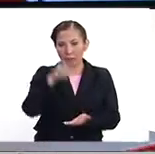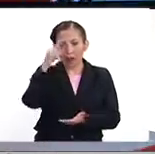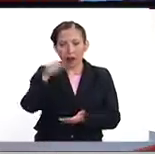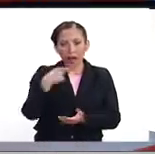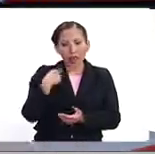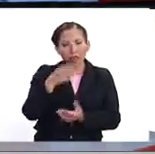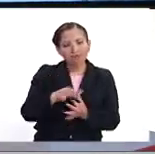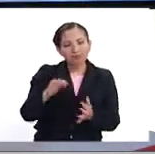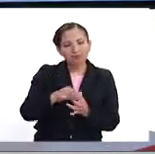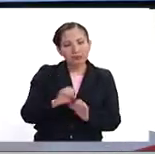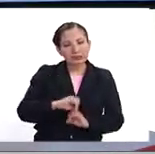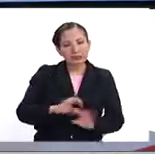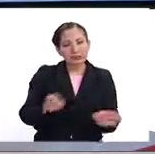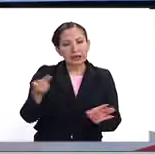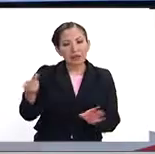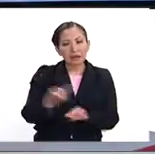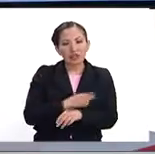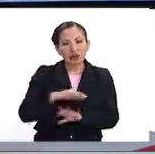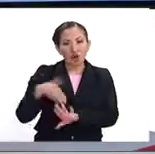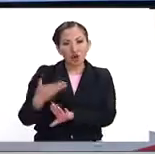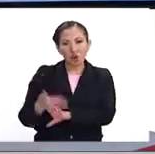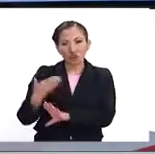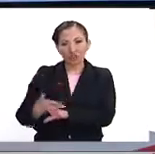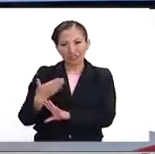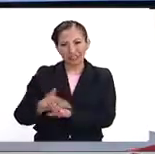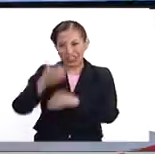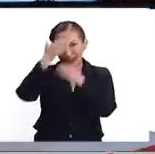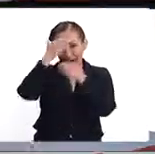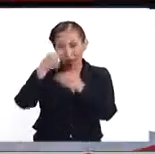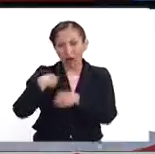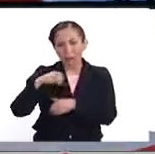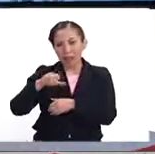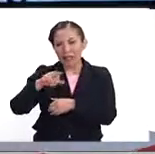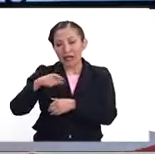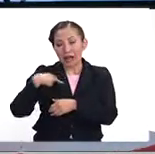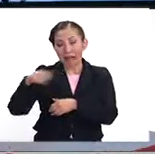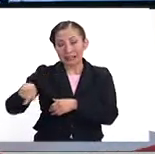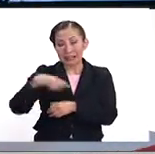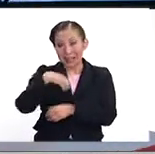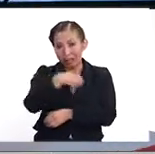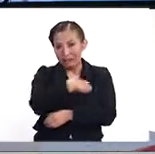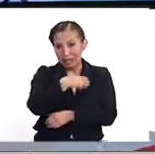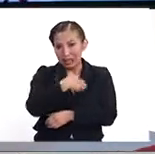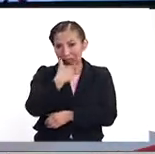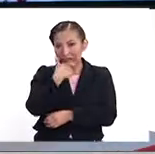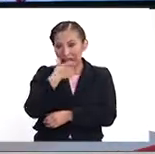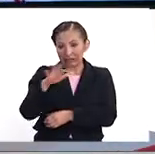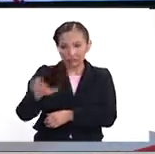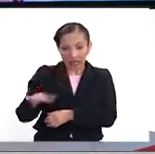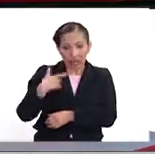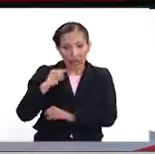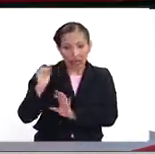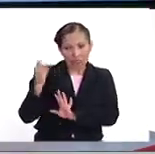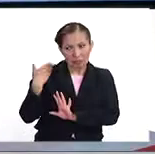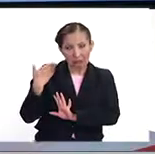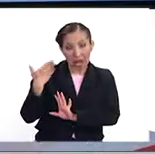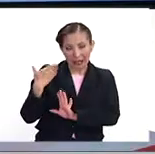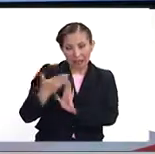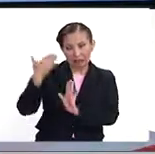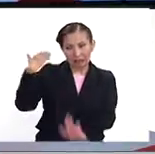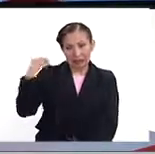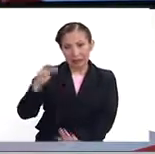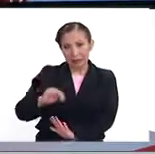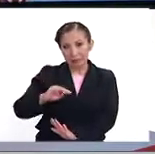que nos dé más detalles pues de estos ataques terroristas, Marcela, perpetrados en la capital de Inglaterra. No hace mucho hubo otro